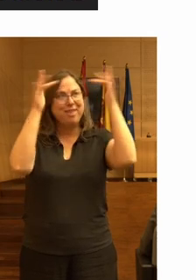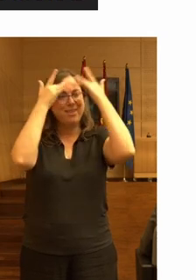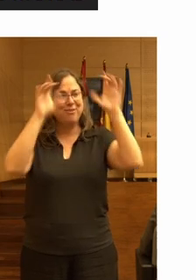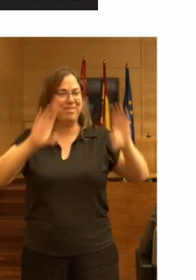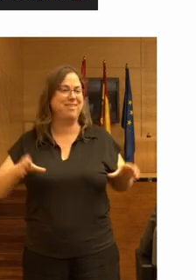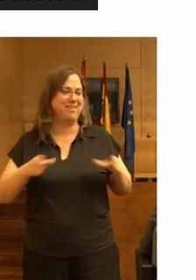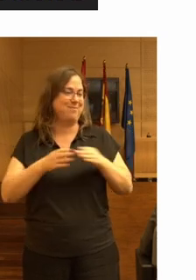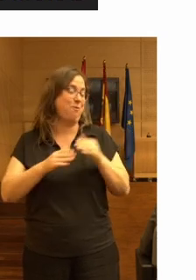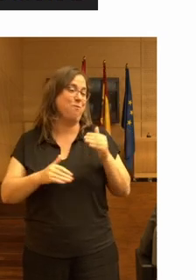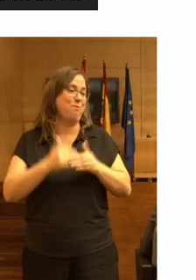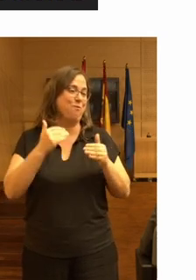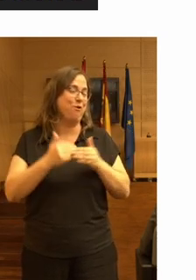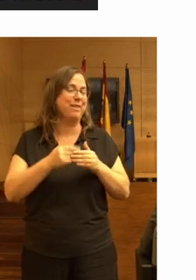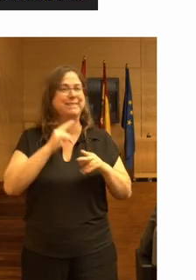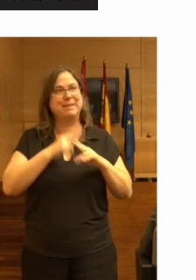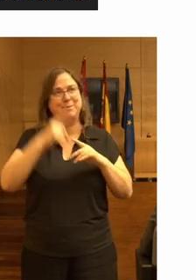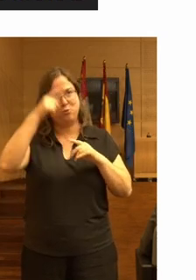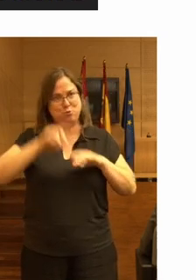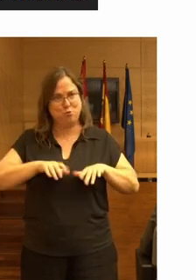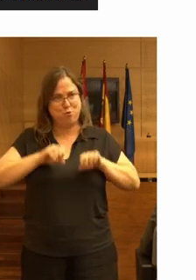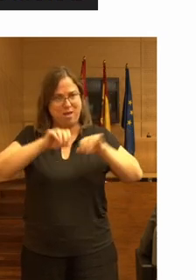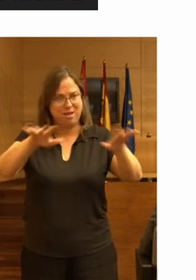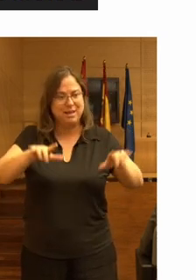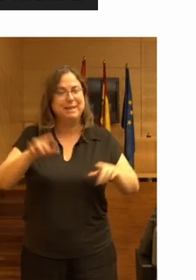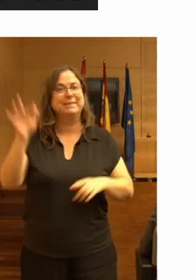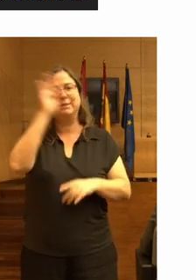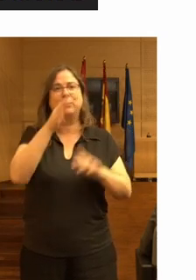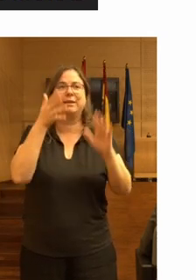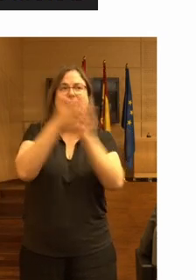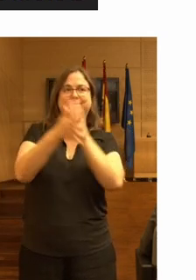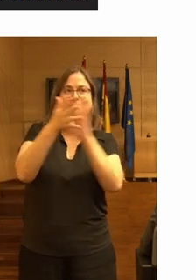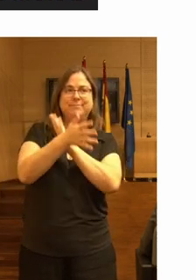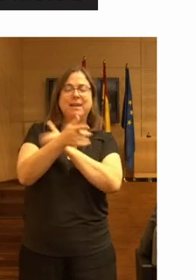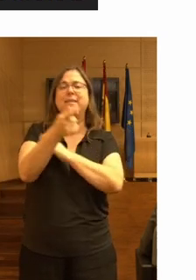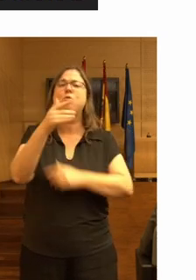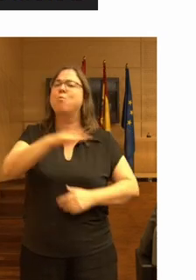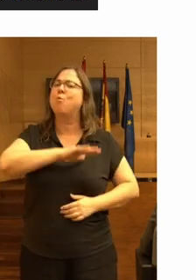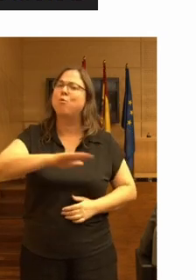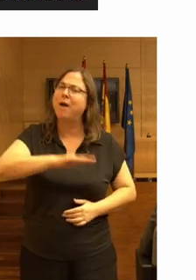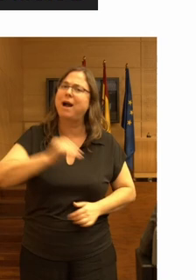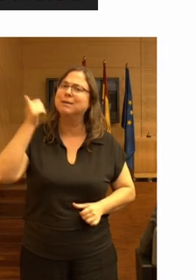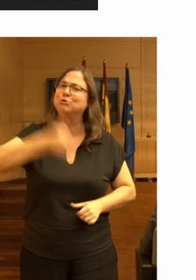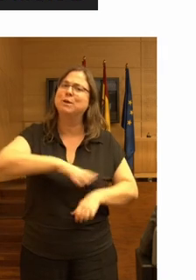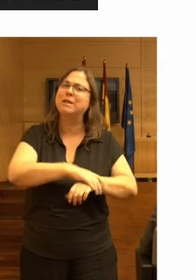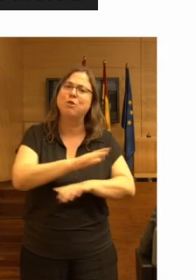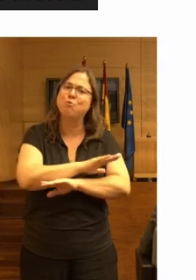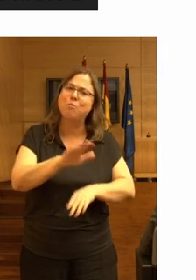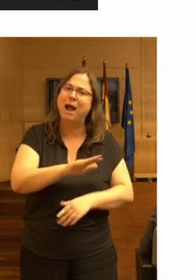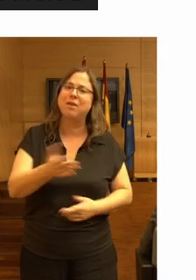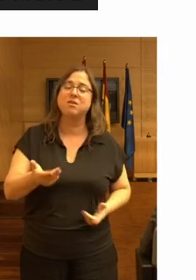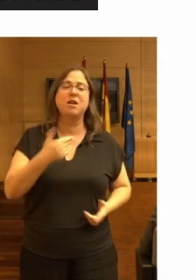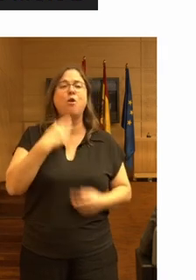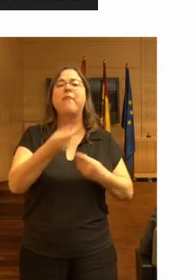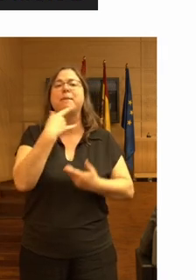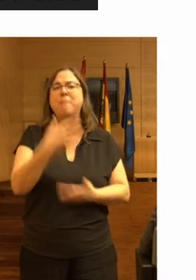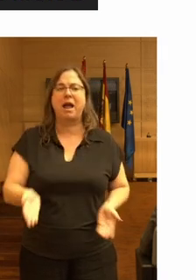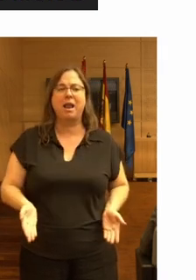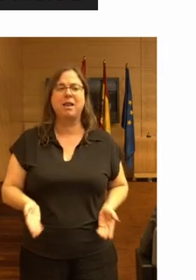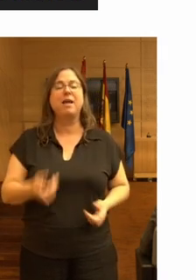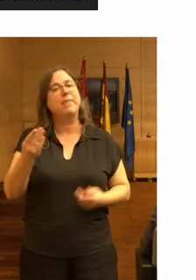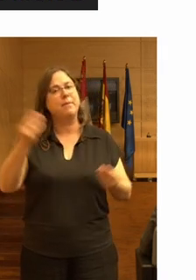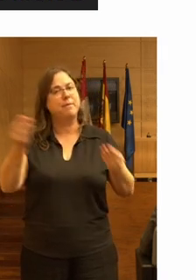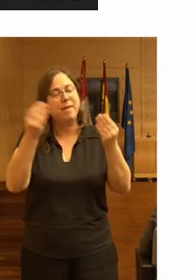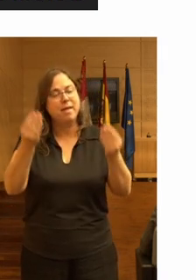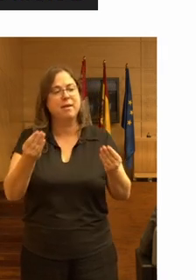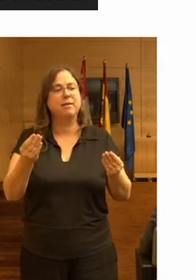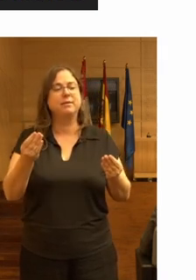equipos, sentar cultura, explicar teoría, decirles que son muy malos porque llevan mucho tiempo atando y entonces lo están haciendo mal y hay que hacerlo